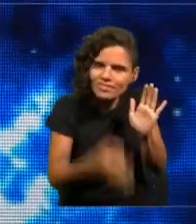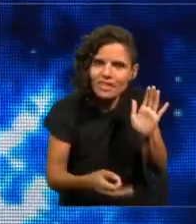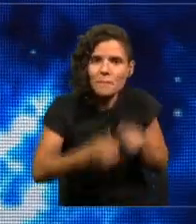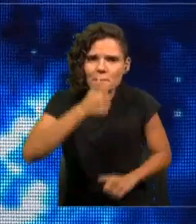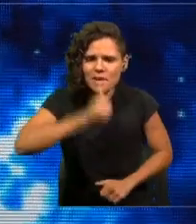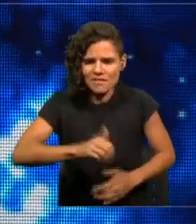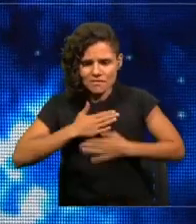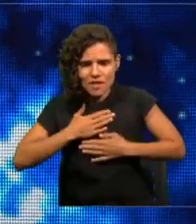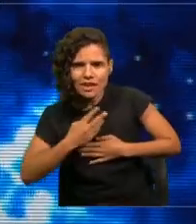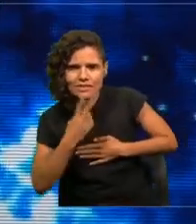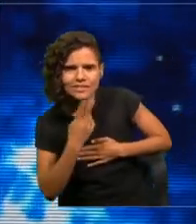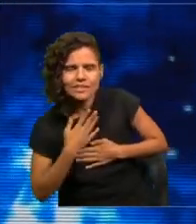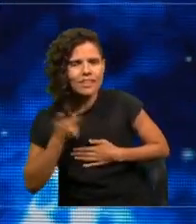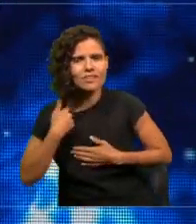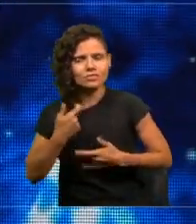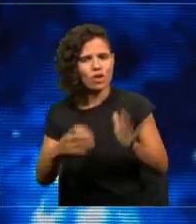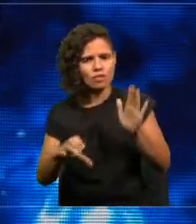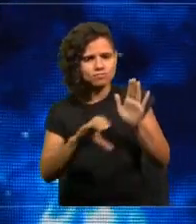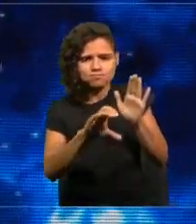una garantía fundamental